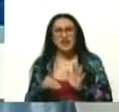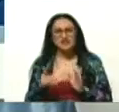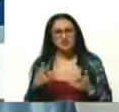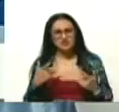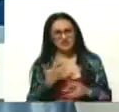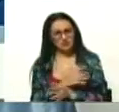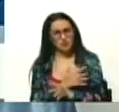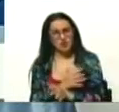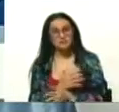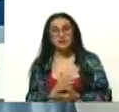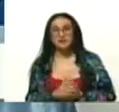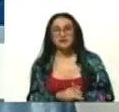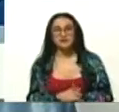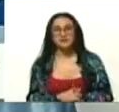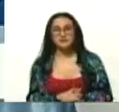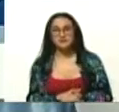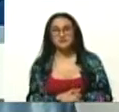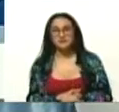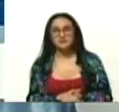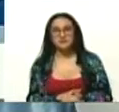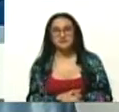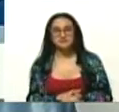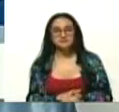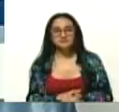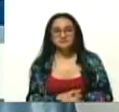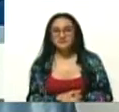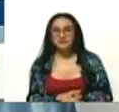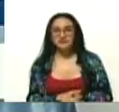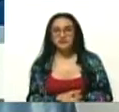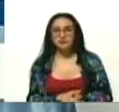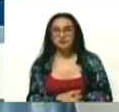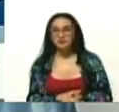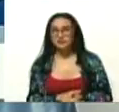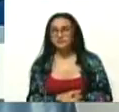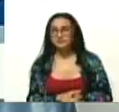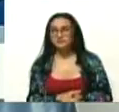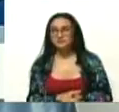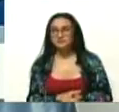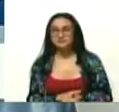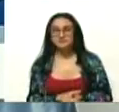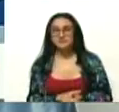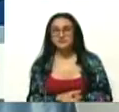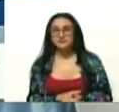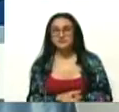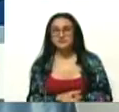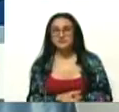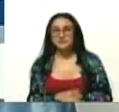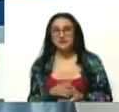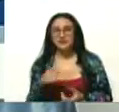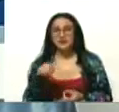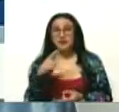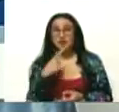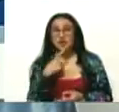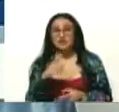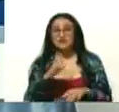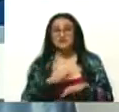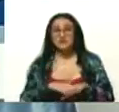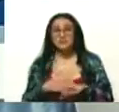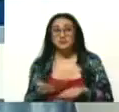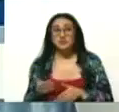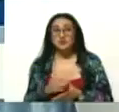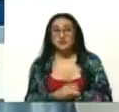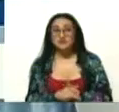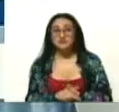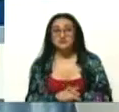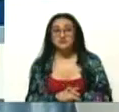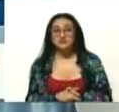sexuales. ¿Dónde se había escuchado algo así? Y ella no lo dice por aisladamente, ella lo dice porque es que hay muchos diciendo